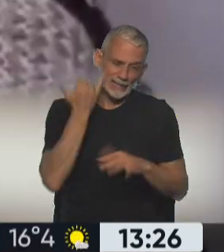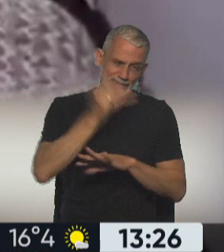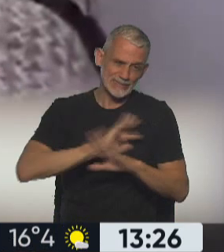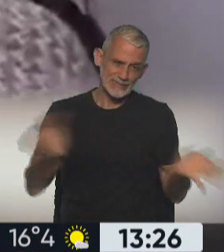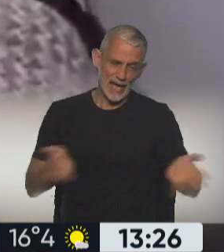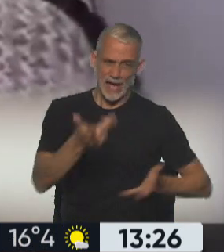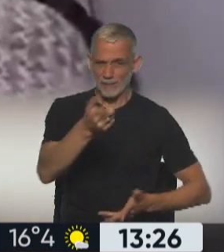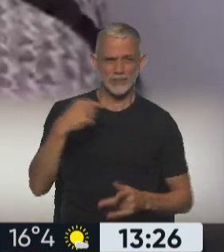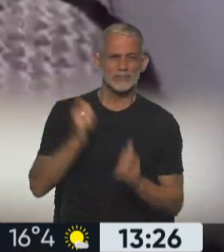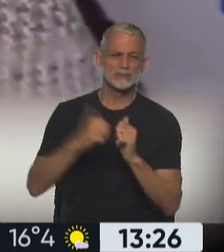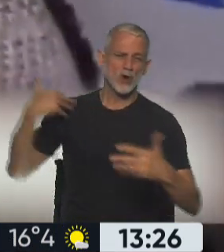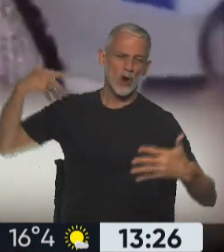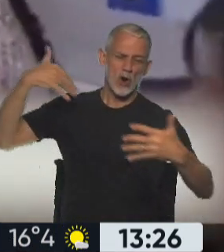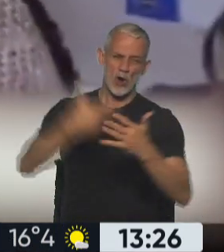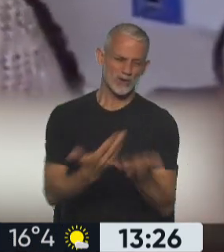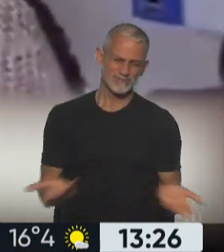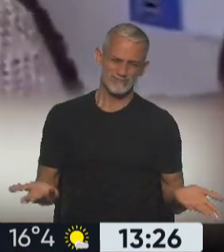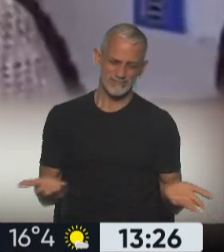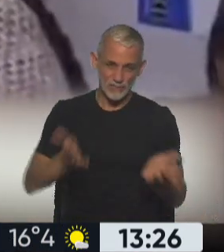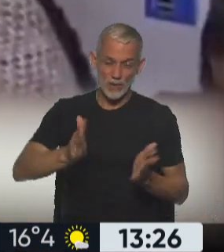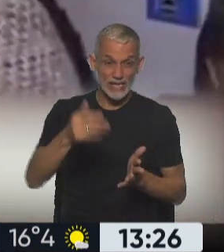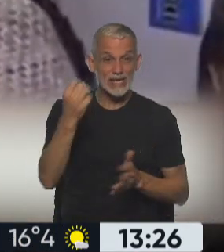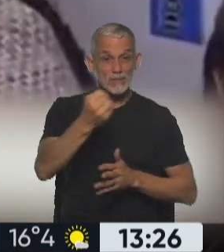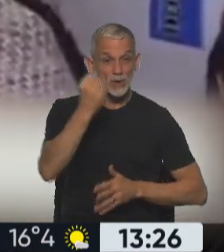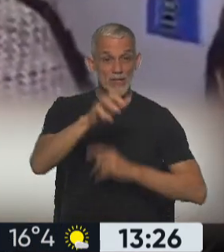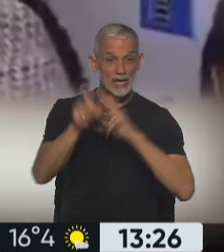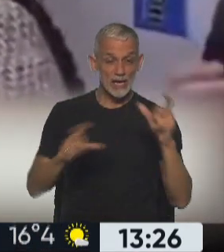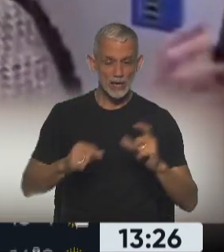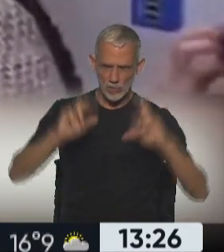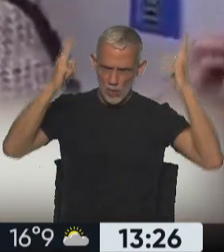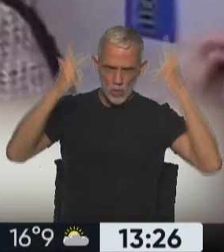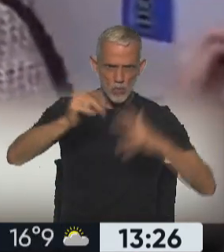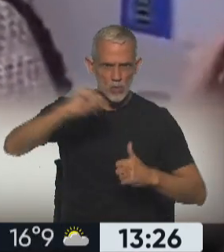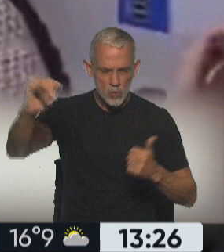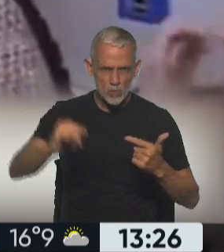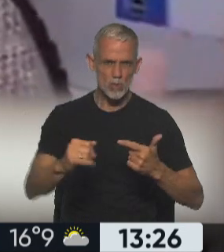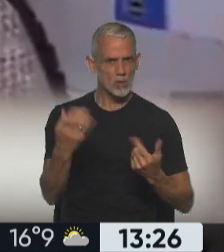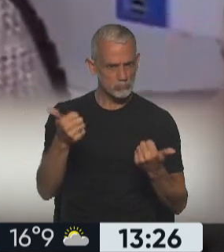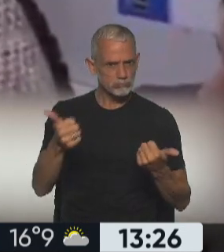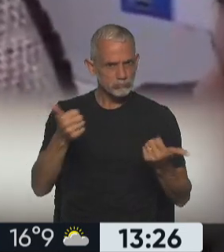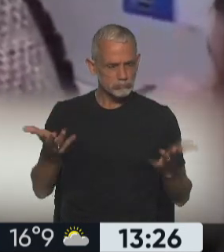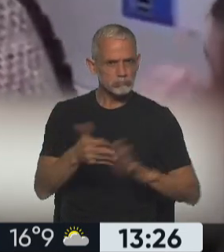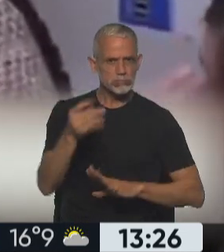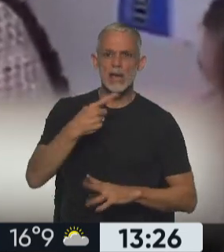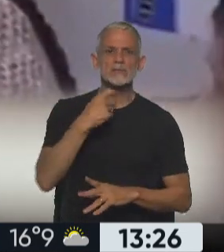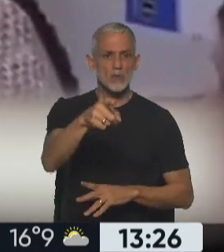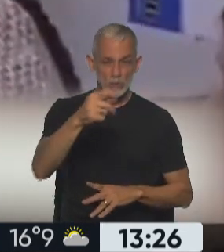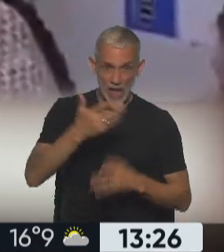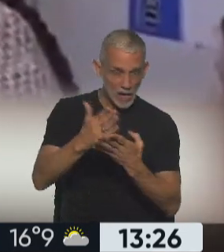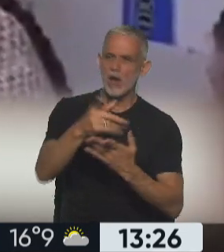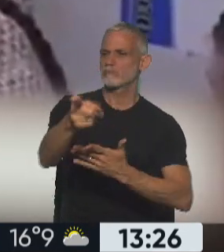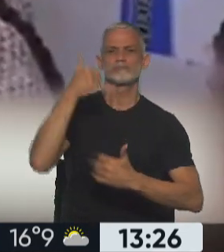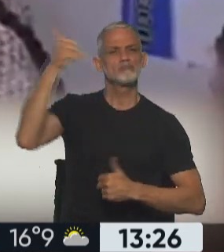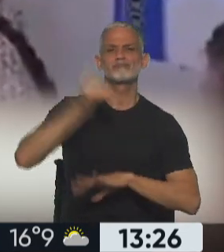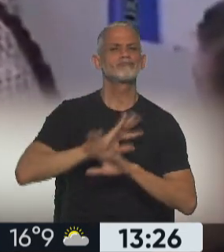es histórica por eso es tan importante que la gente haya reaccionado también y haya individualizado ese hecho